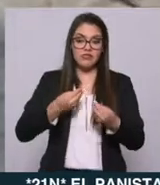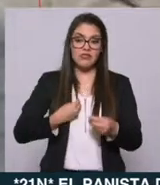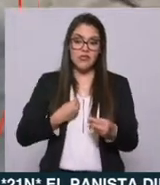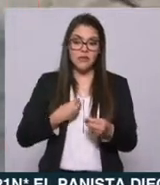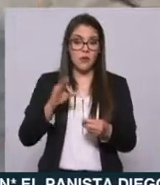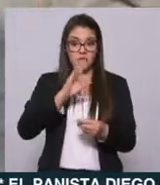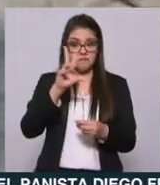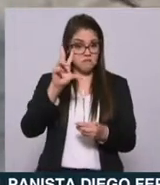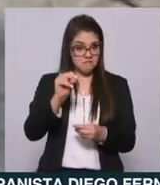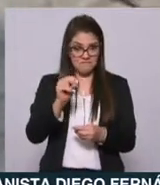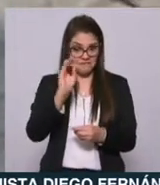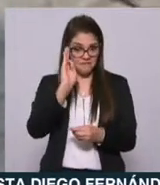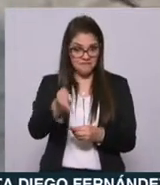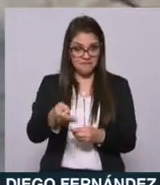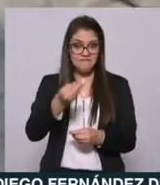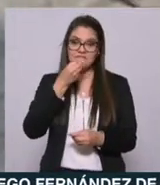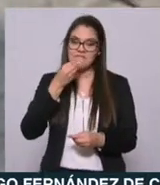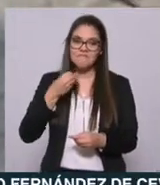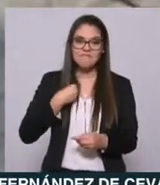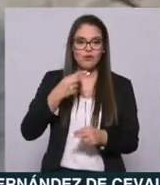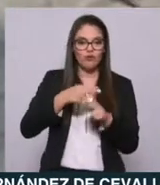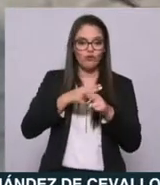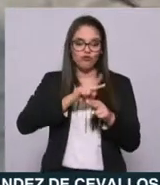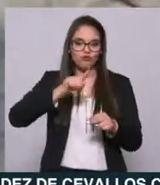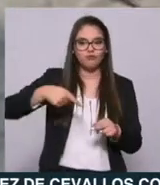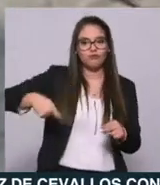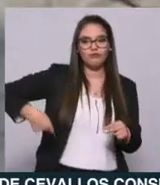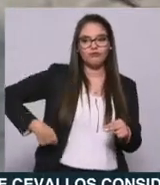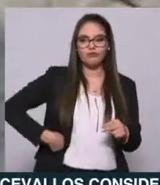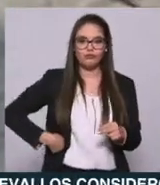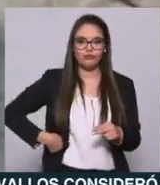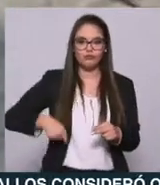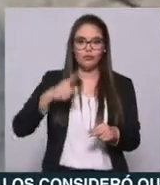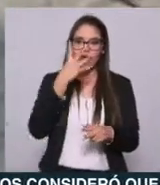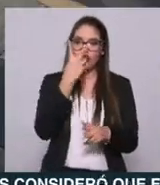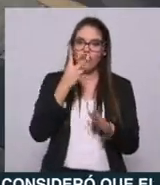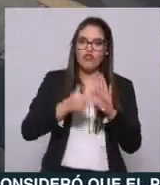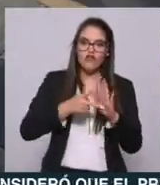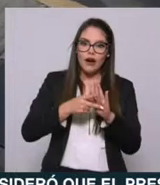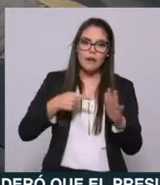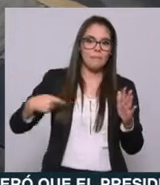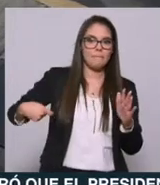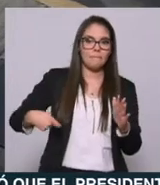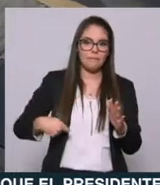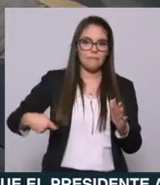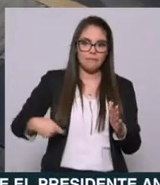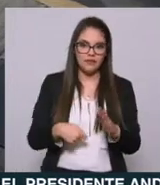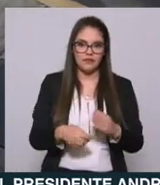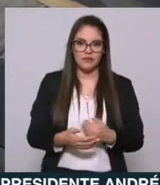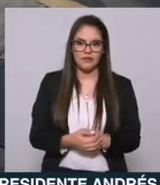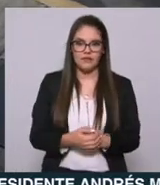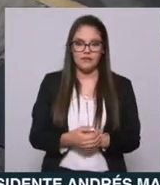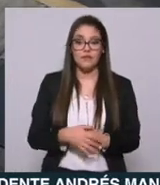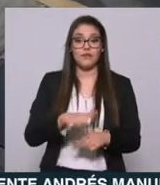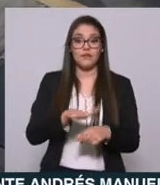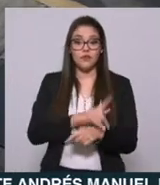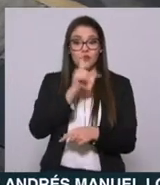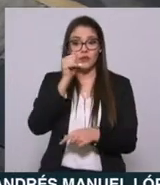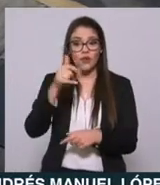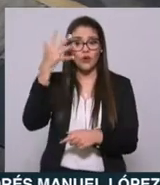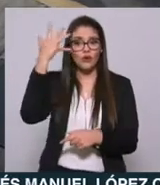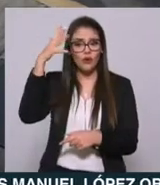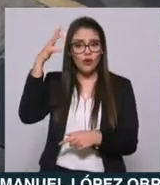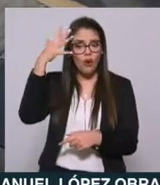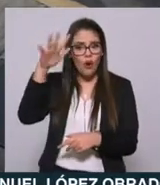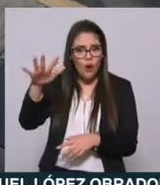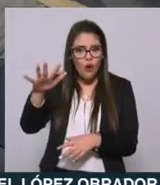decidió enterrarle el cuchillo en el costado izquierdo del tórax en al menos 2 ocasiones. Así, a plena luz del día y ante la vista